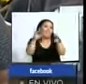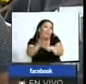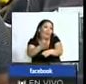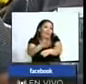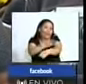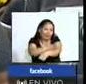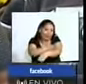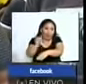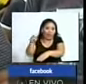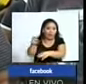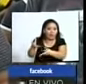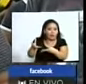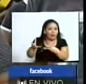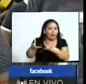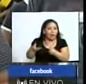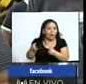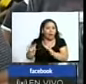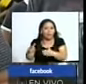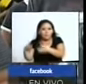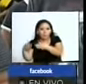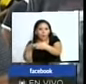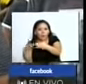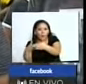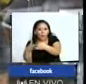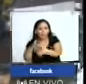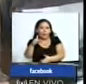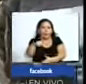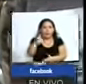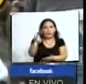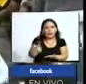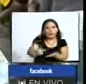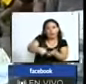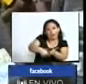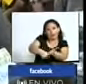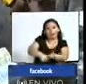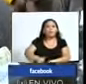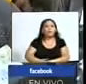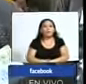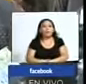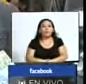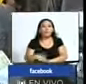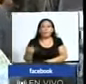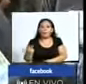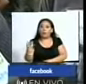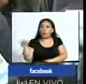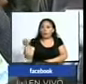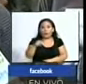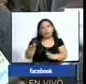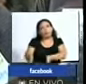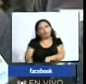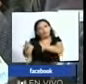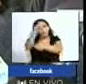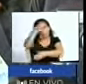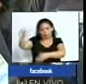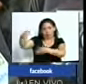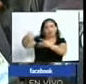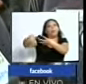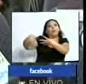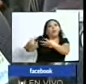están utilizando eso como algo en contra del actual alcalde. De hecho, les pedimos a las autoridades que apliquen la